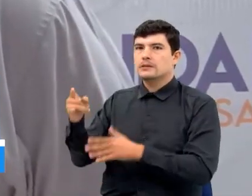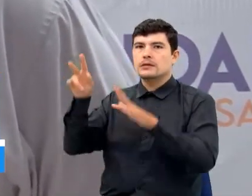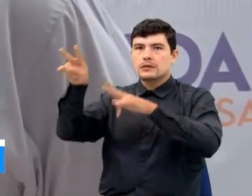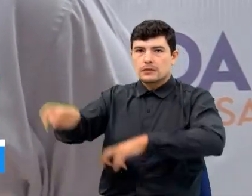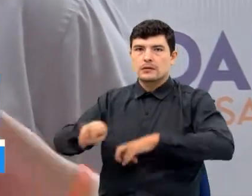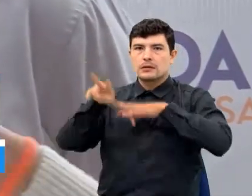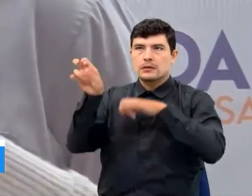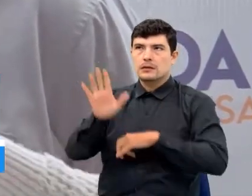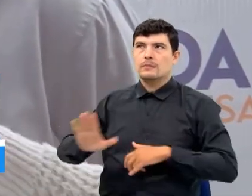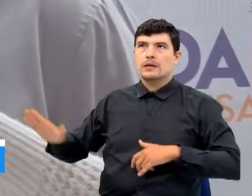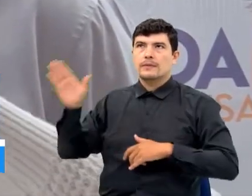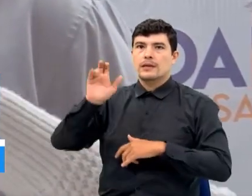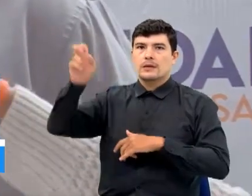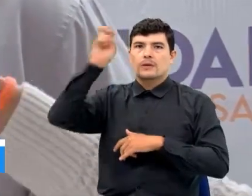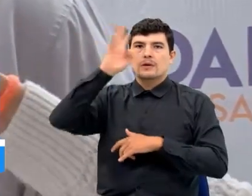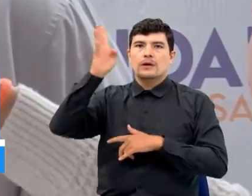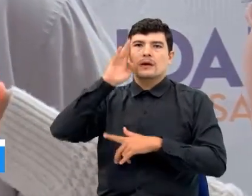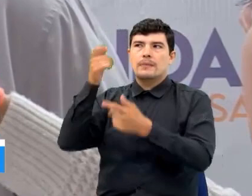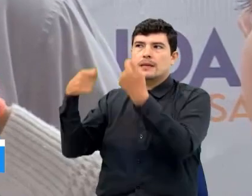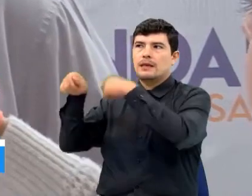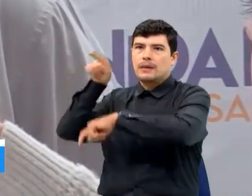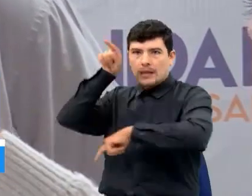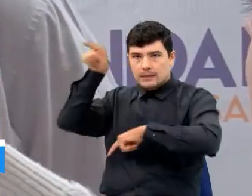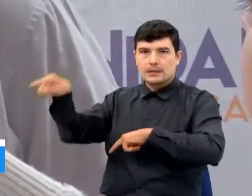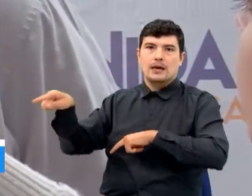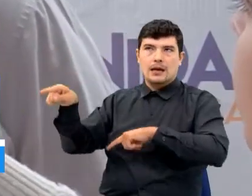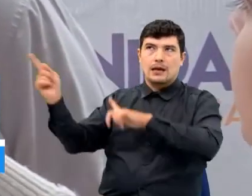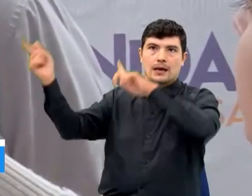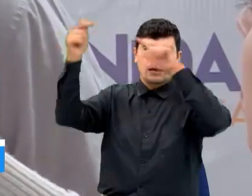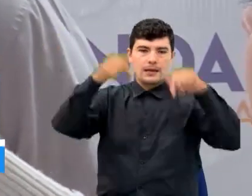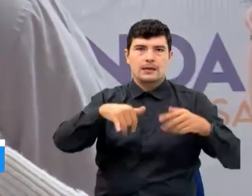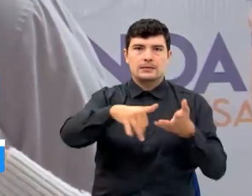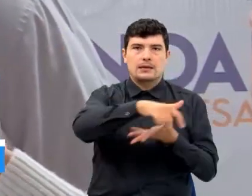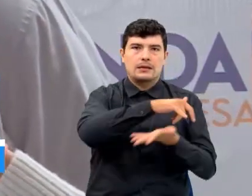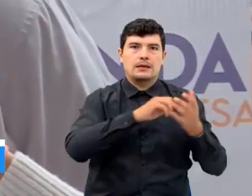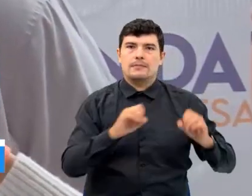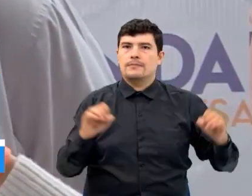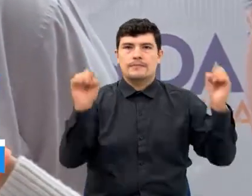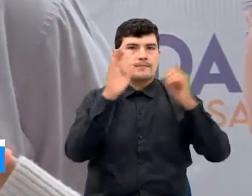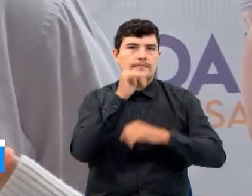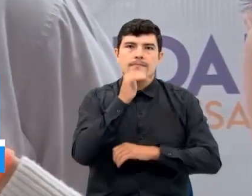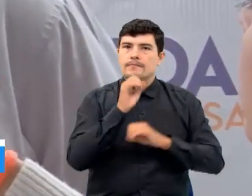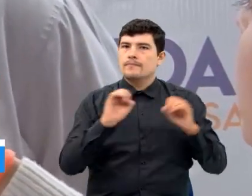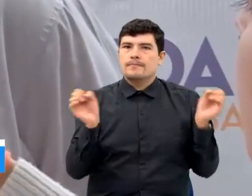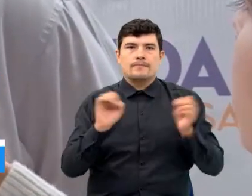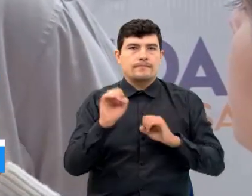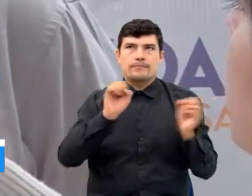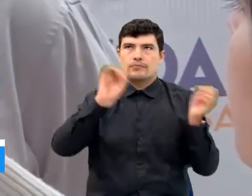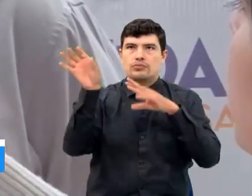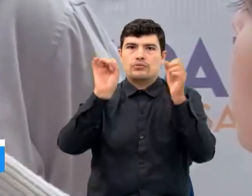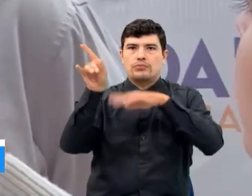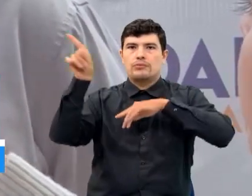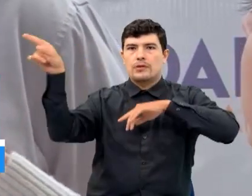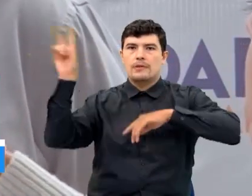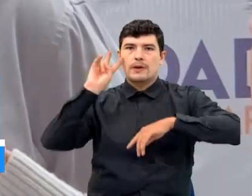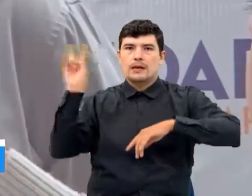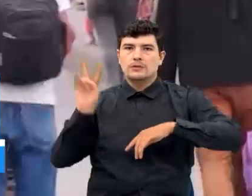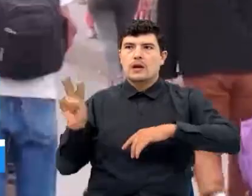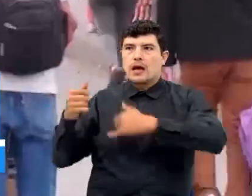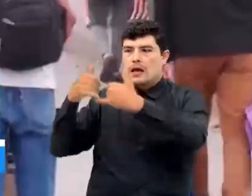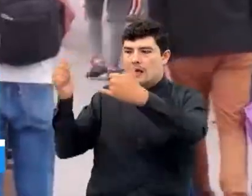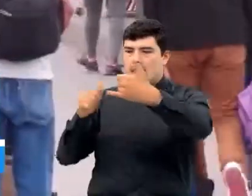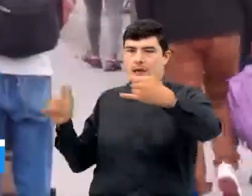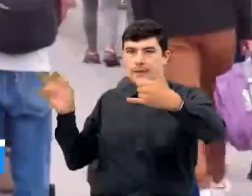adicionalmente mucho del producto que debería estar circulando en nuestro país se está yendo hacia Venezuela por la frontera.